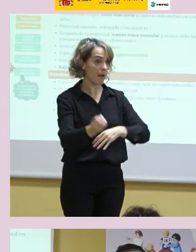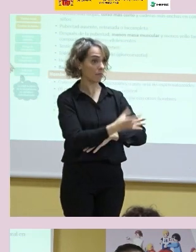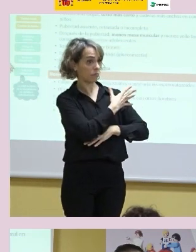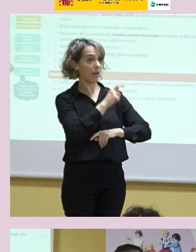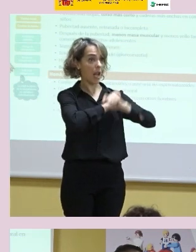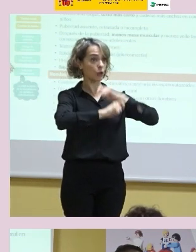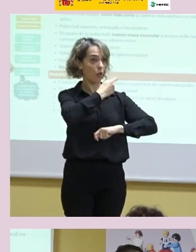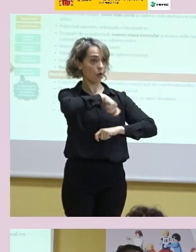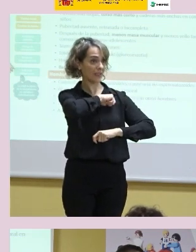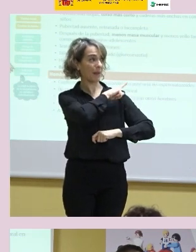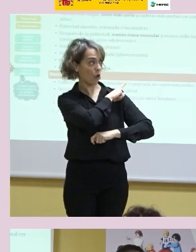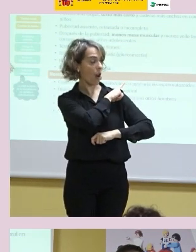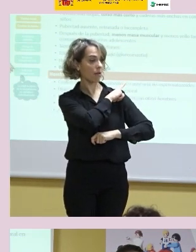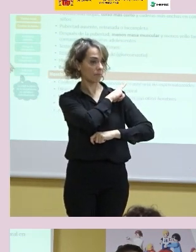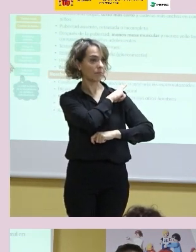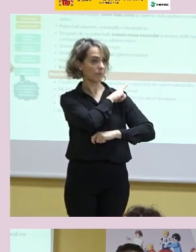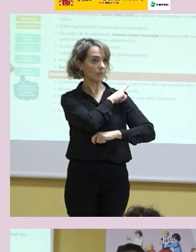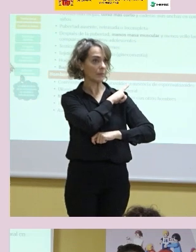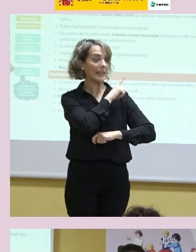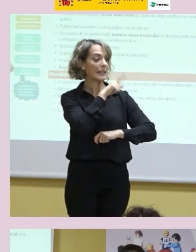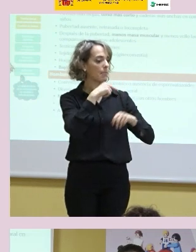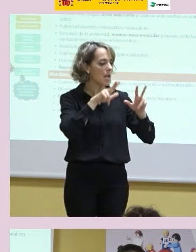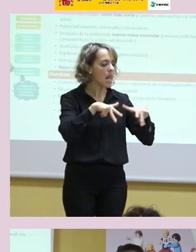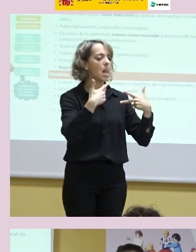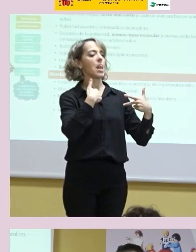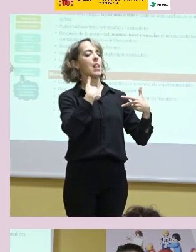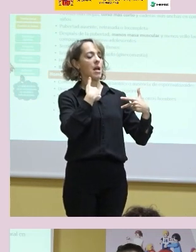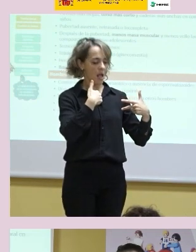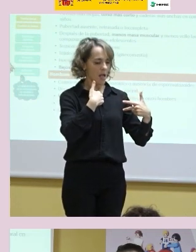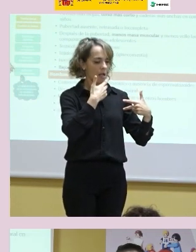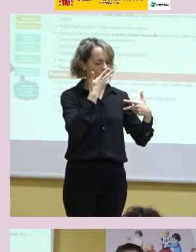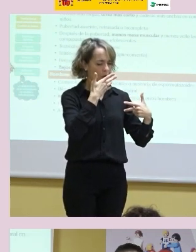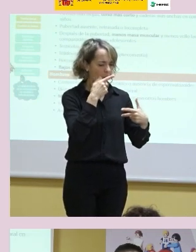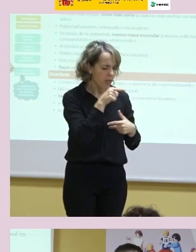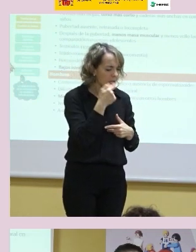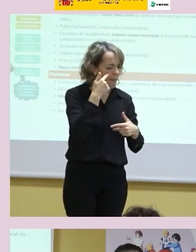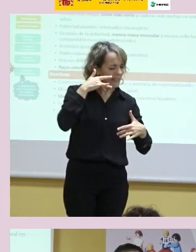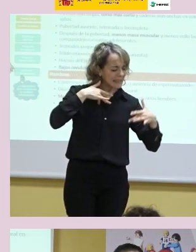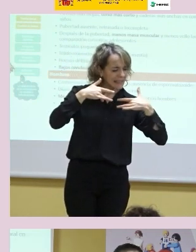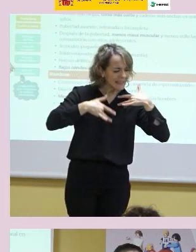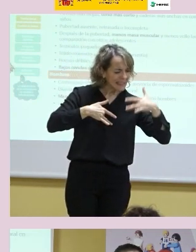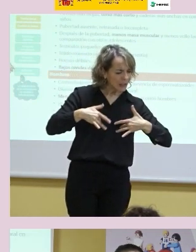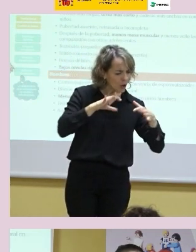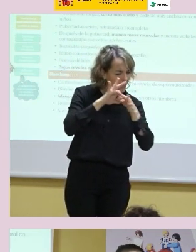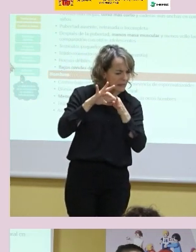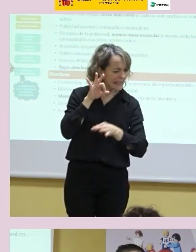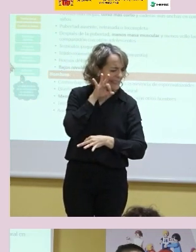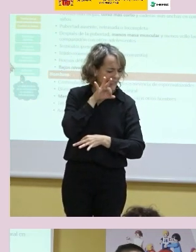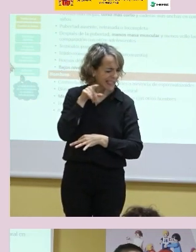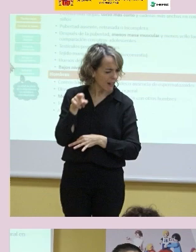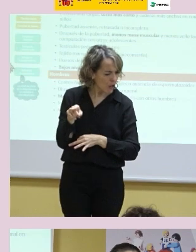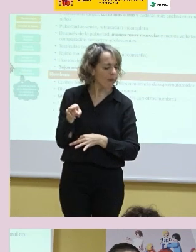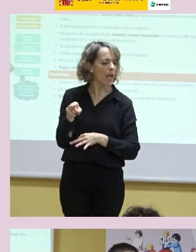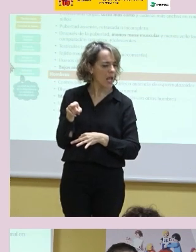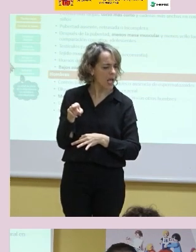Asociación Española y también me permitió conocer aquellos síntomas de este síndrome que podían